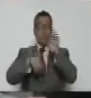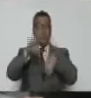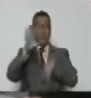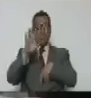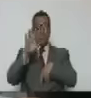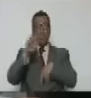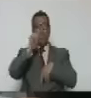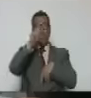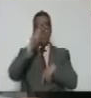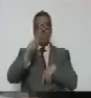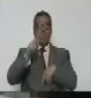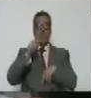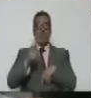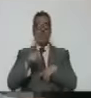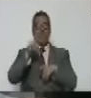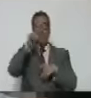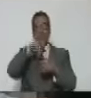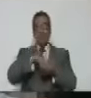15% año 22,